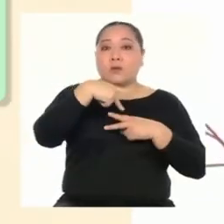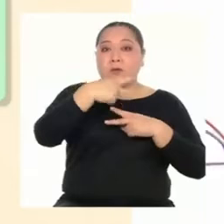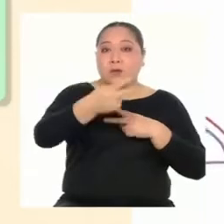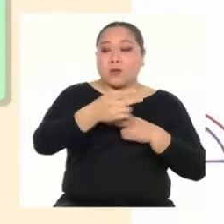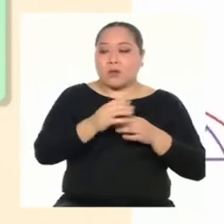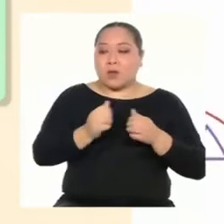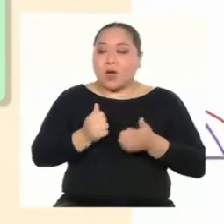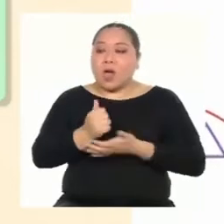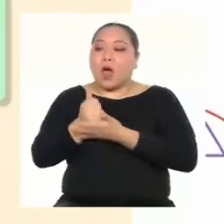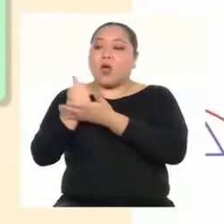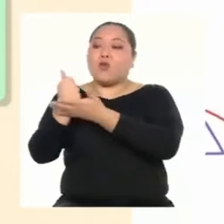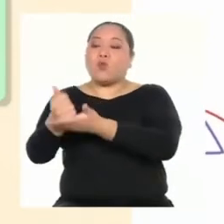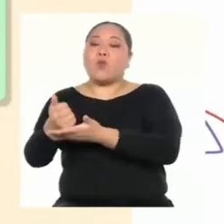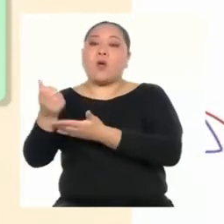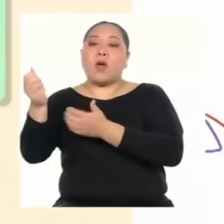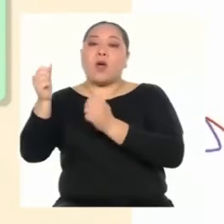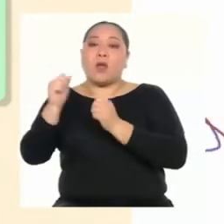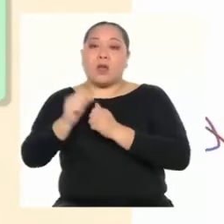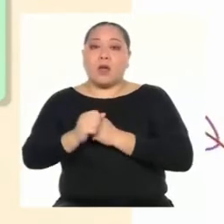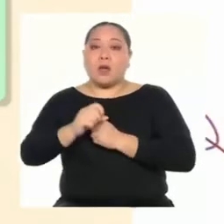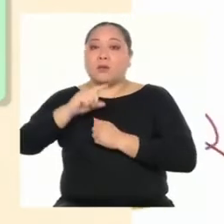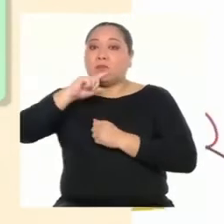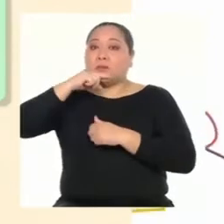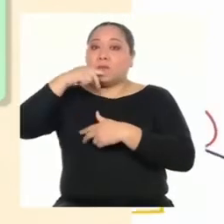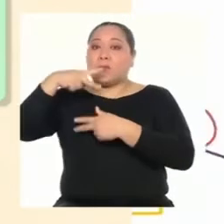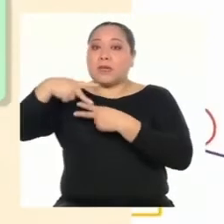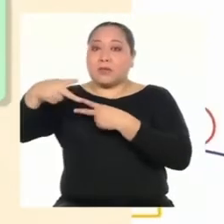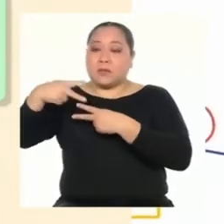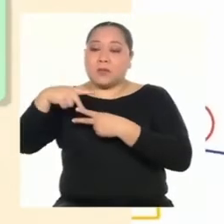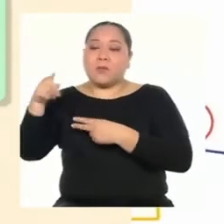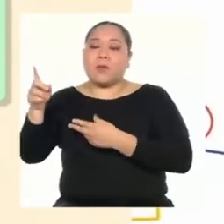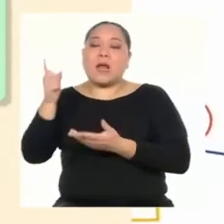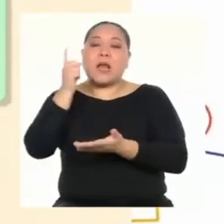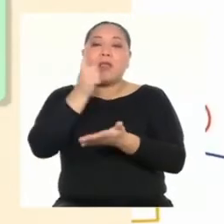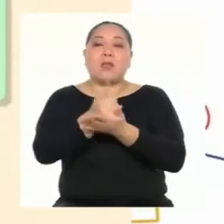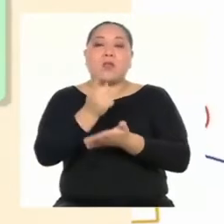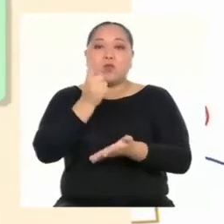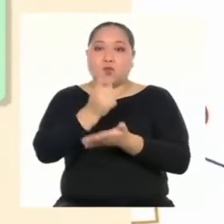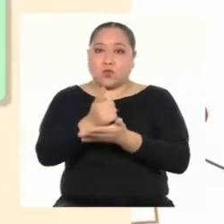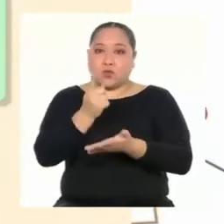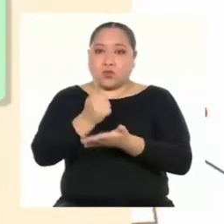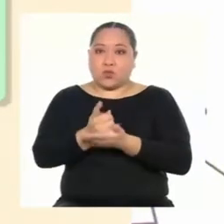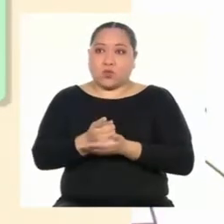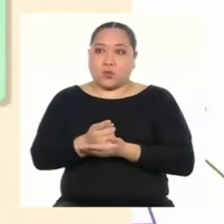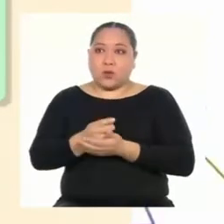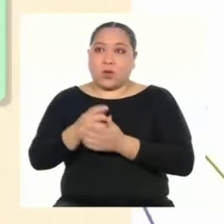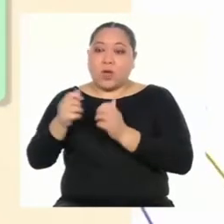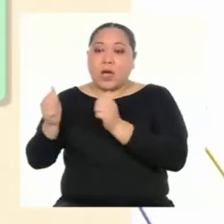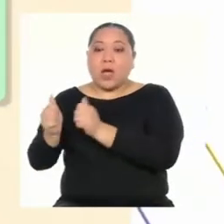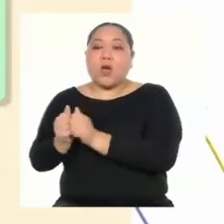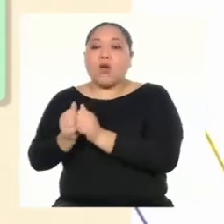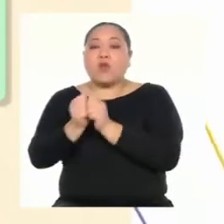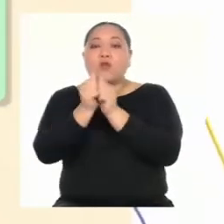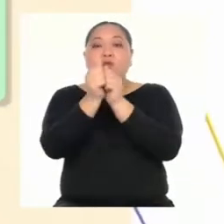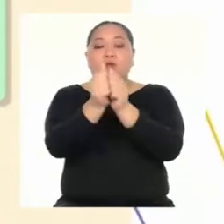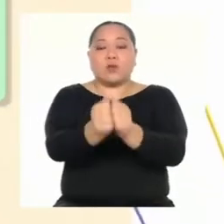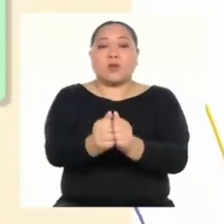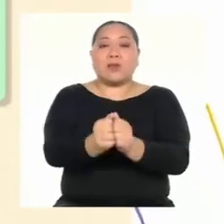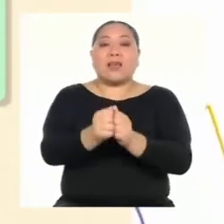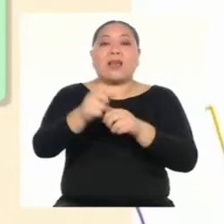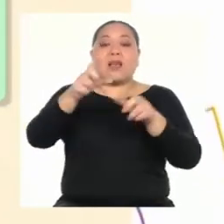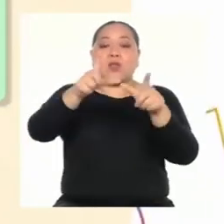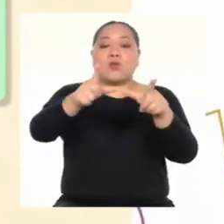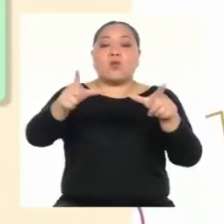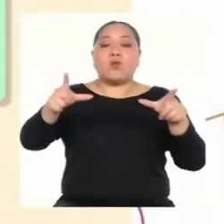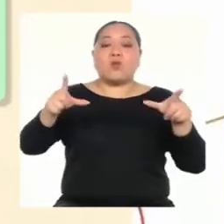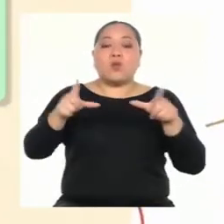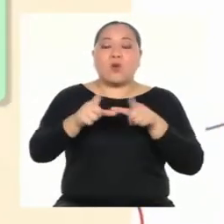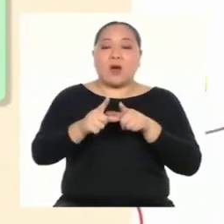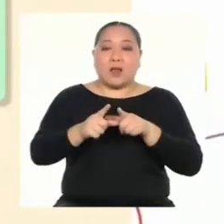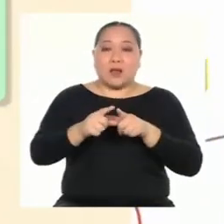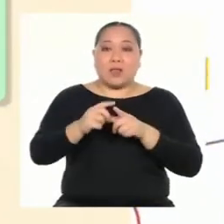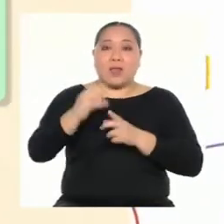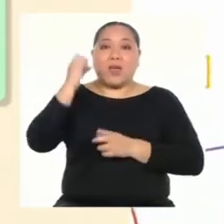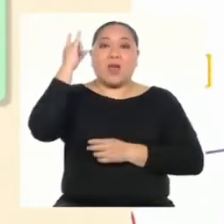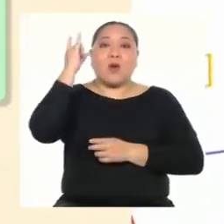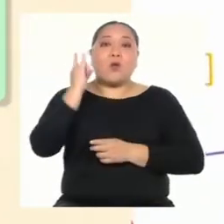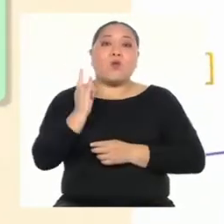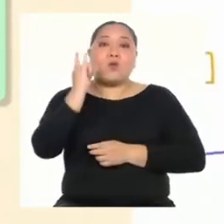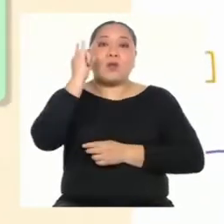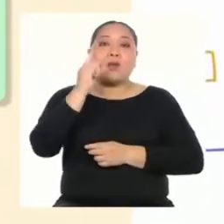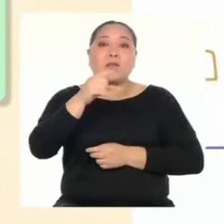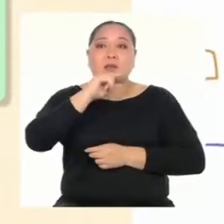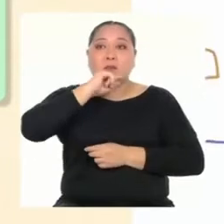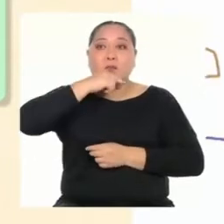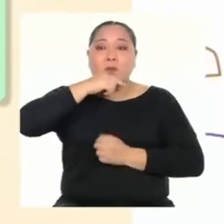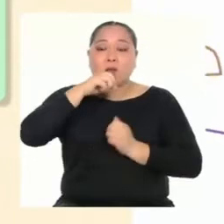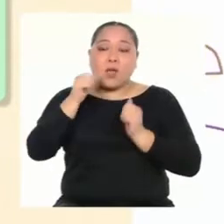brindarle soporte a nuestra vecina para que realice las denuncias respectivas, acudir con ella al centro de emergencia mujer y darle acompañamiento